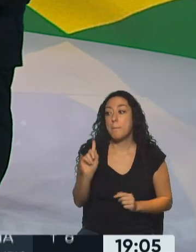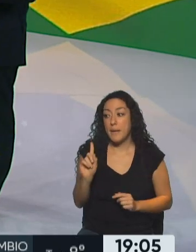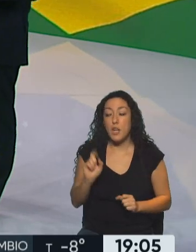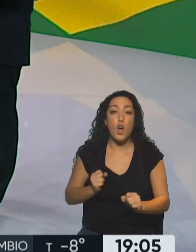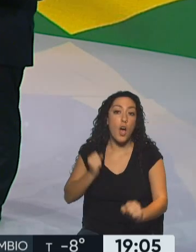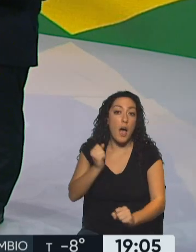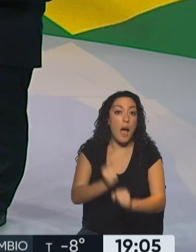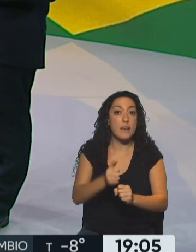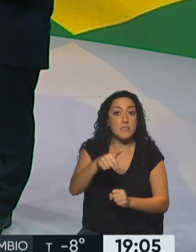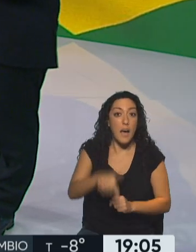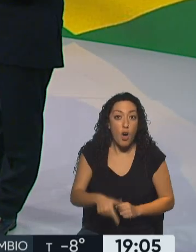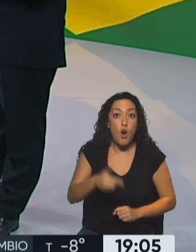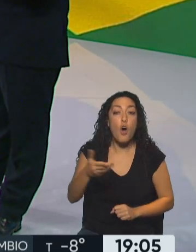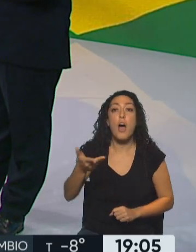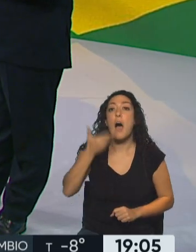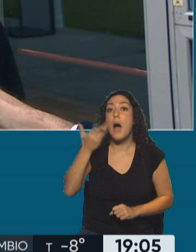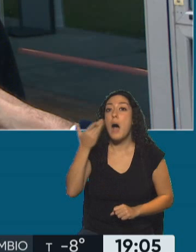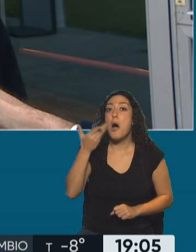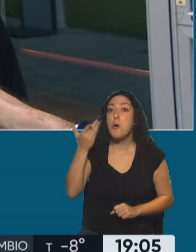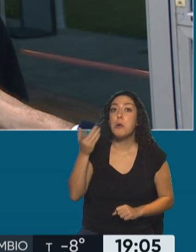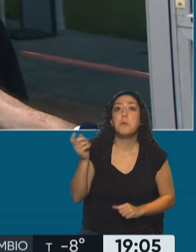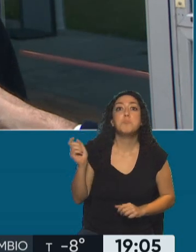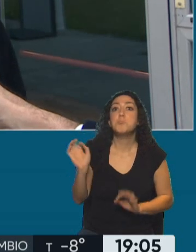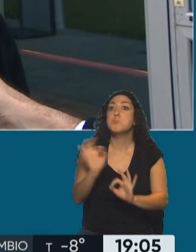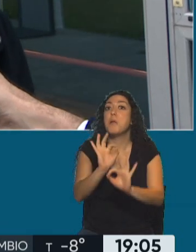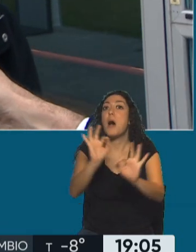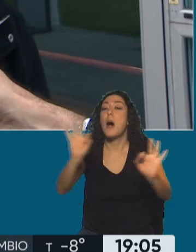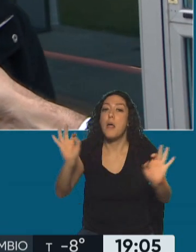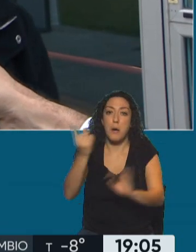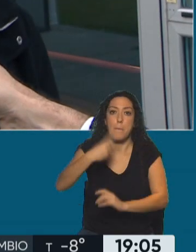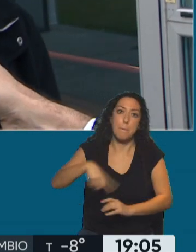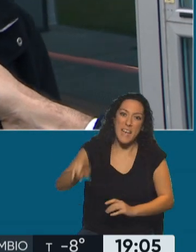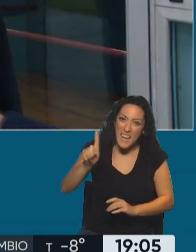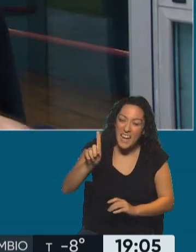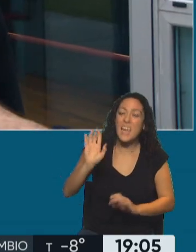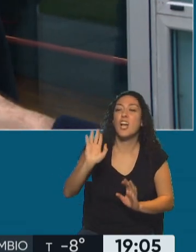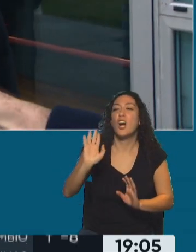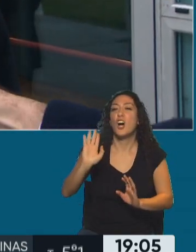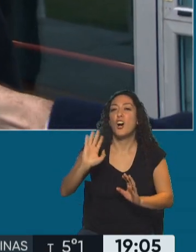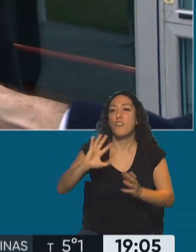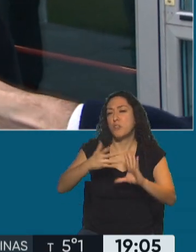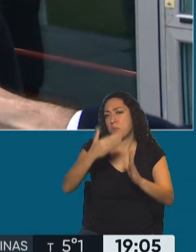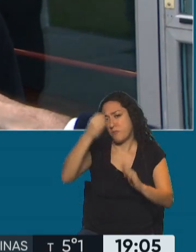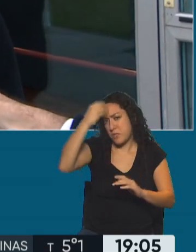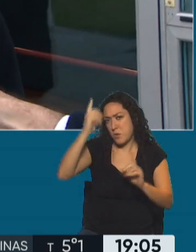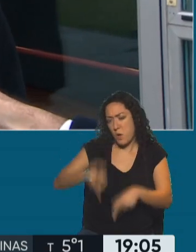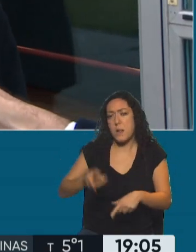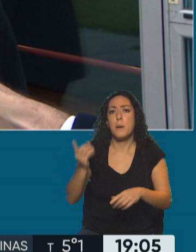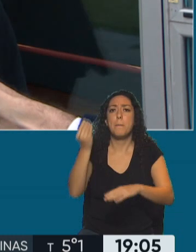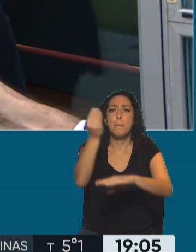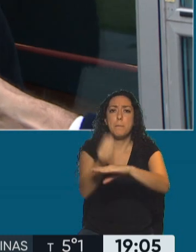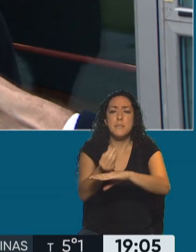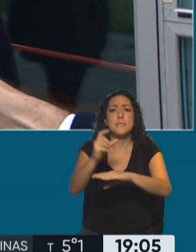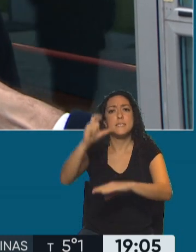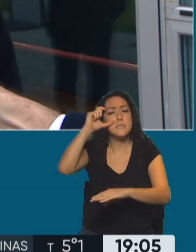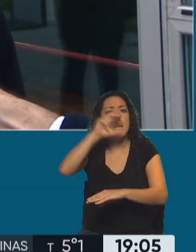ahora saliendo a hablar. Bueno, la conferencia, son comunicados oficiales. La representante de portavoz del gobierno, Gabriela